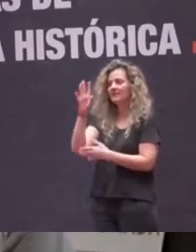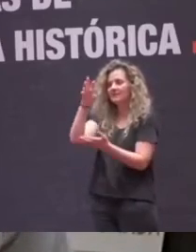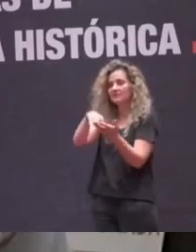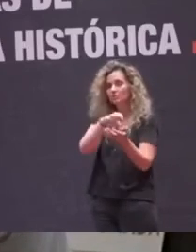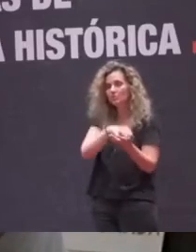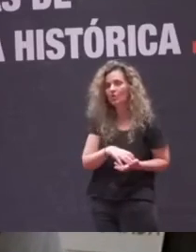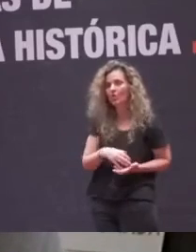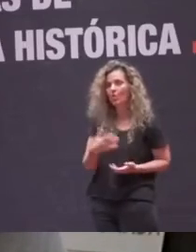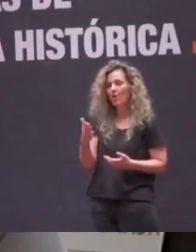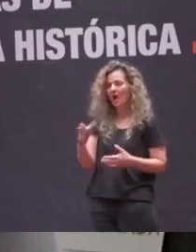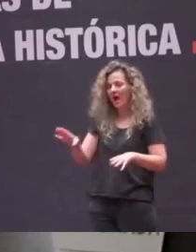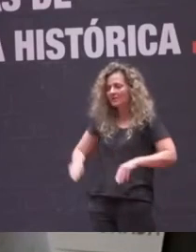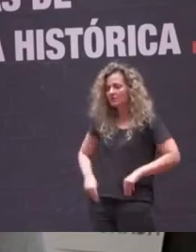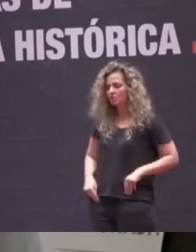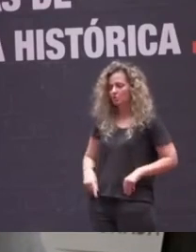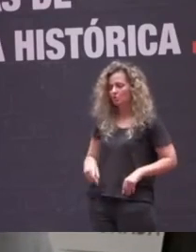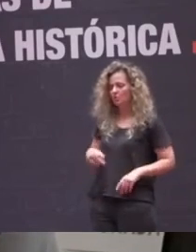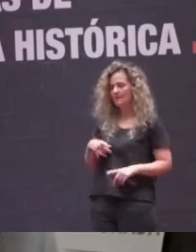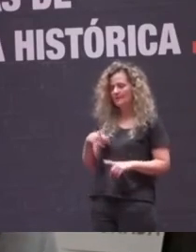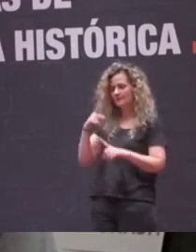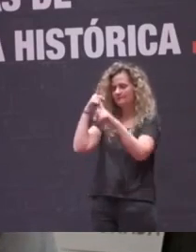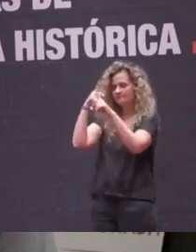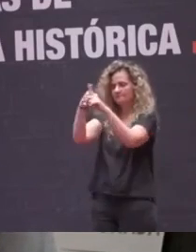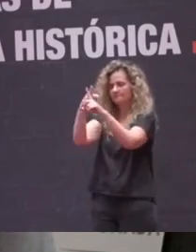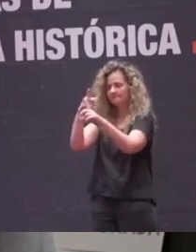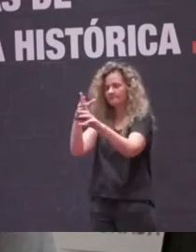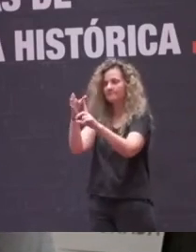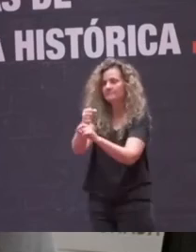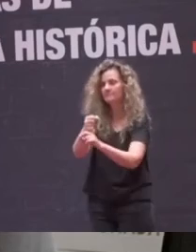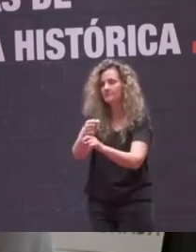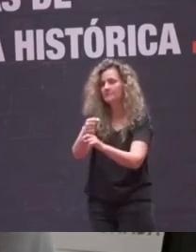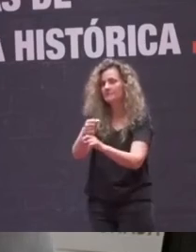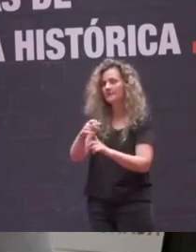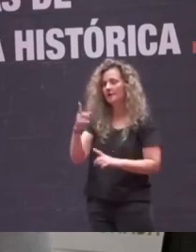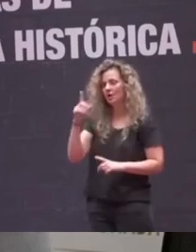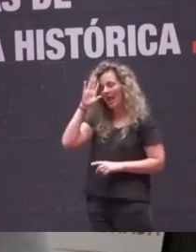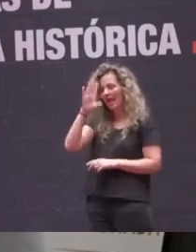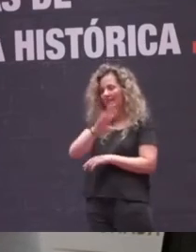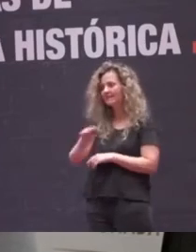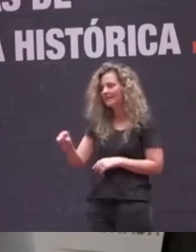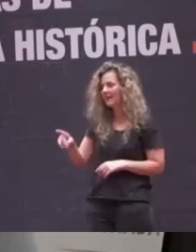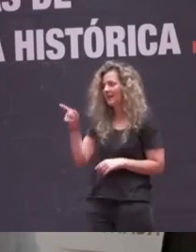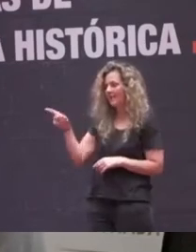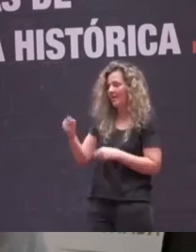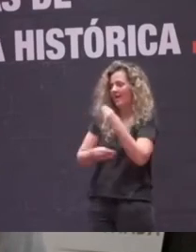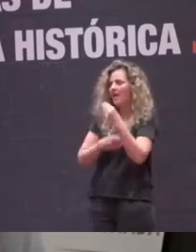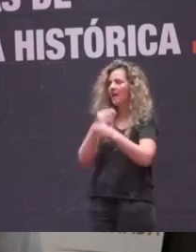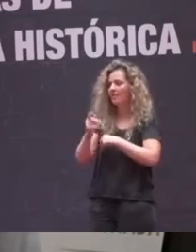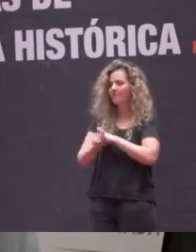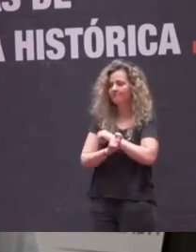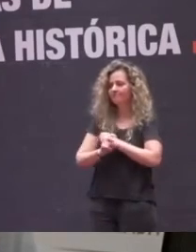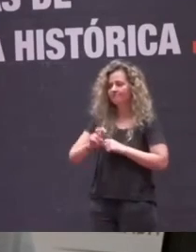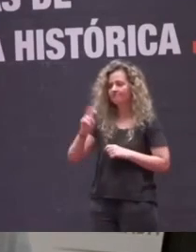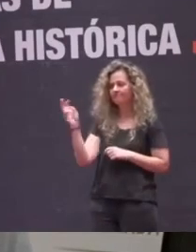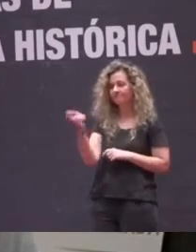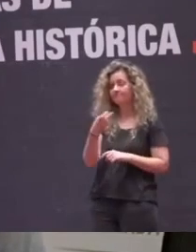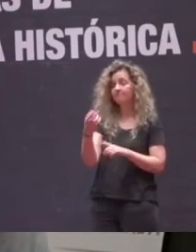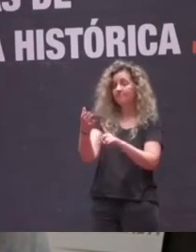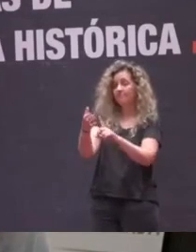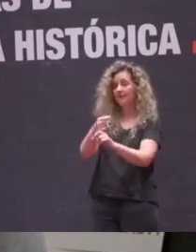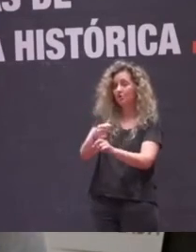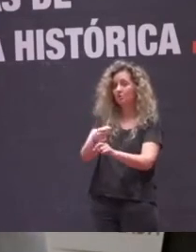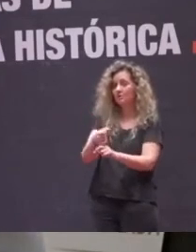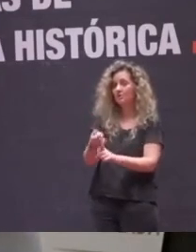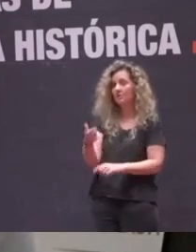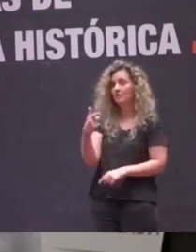institucionais asuman esos retos e os conduzan ca inteligencia que en este caso fixo Goretti San Martín. ¿No?